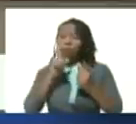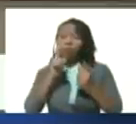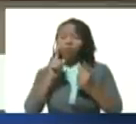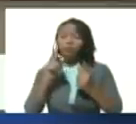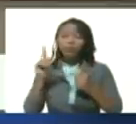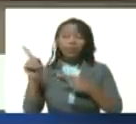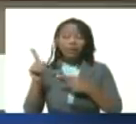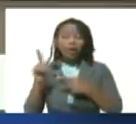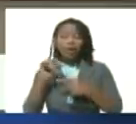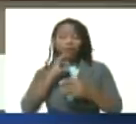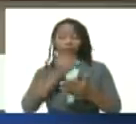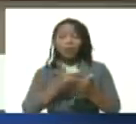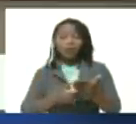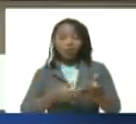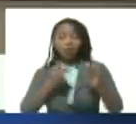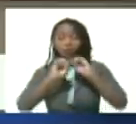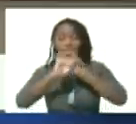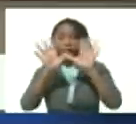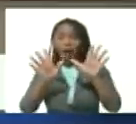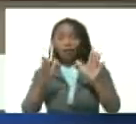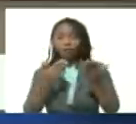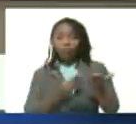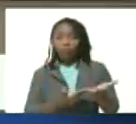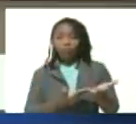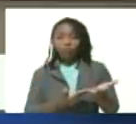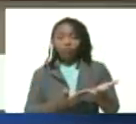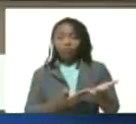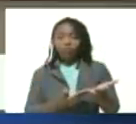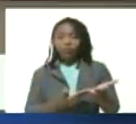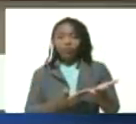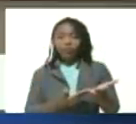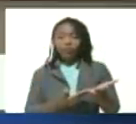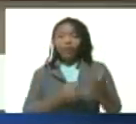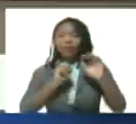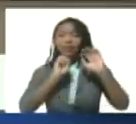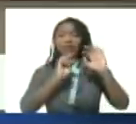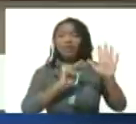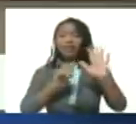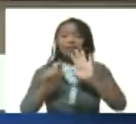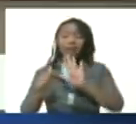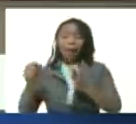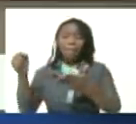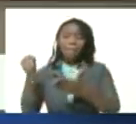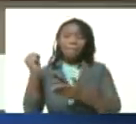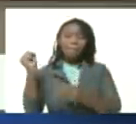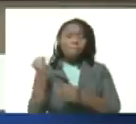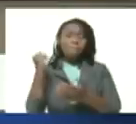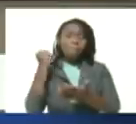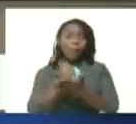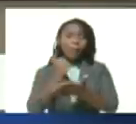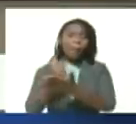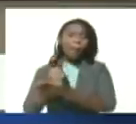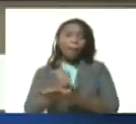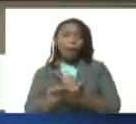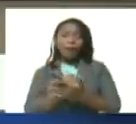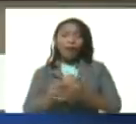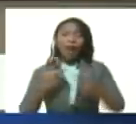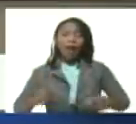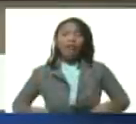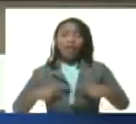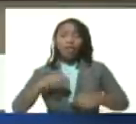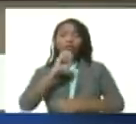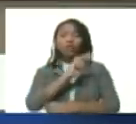reportadas ni documentadas. 76 masacres que acabaron con la vida de 292